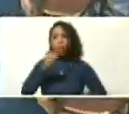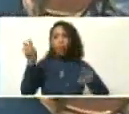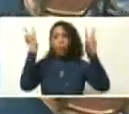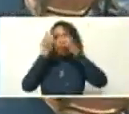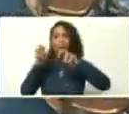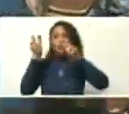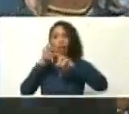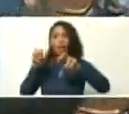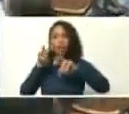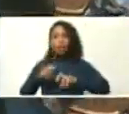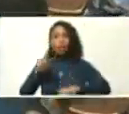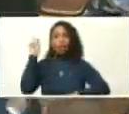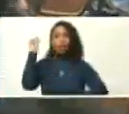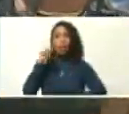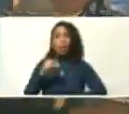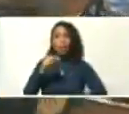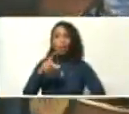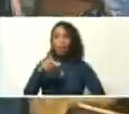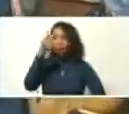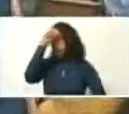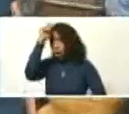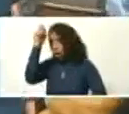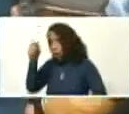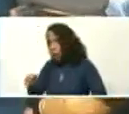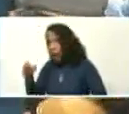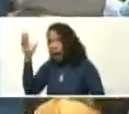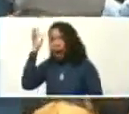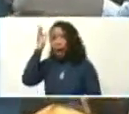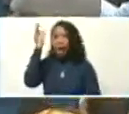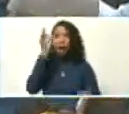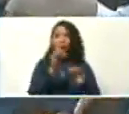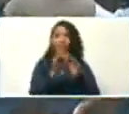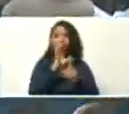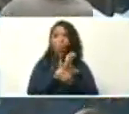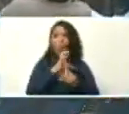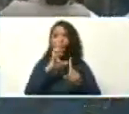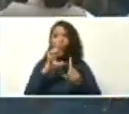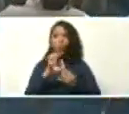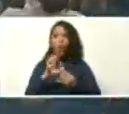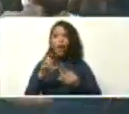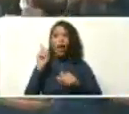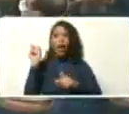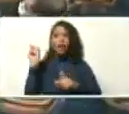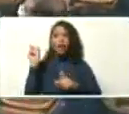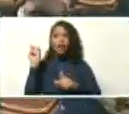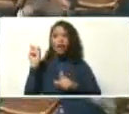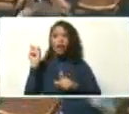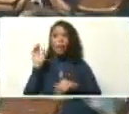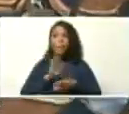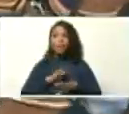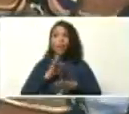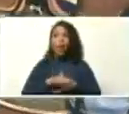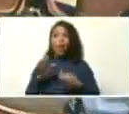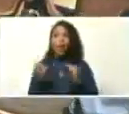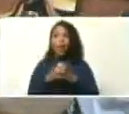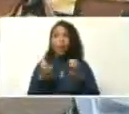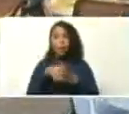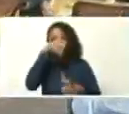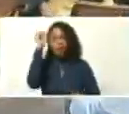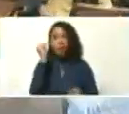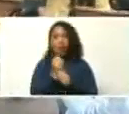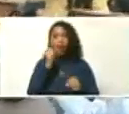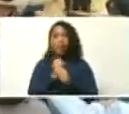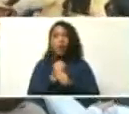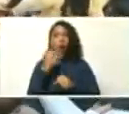investigación y también del reconocimiento a la fe cristiana como parte de lo que ha sido el equipo de trabajo que